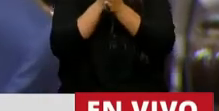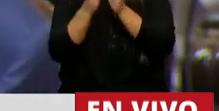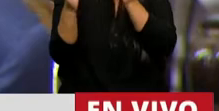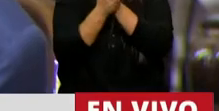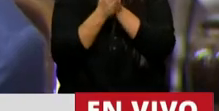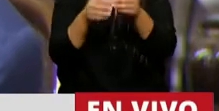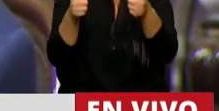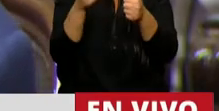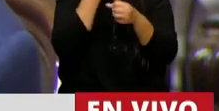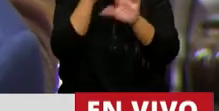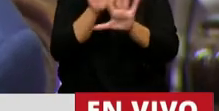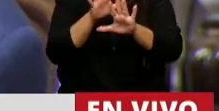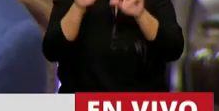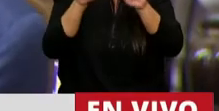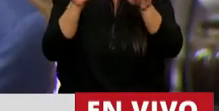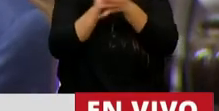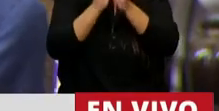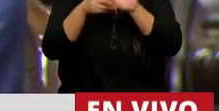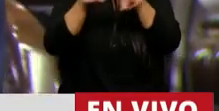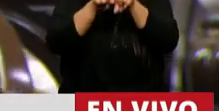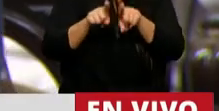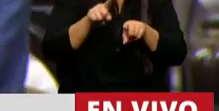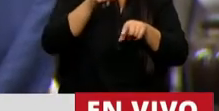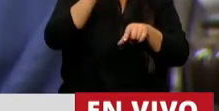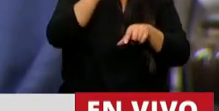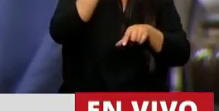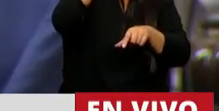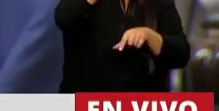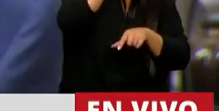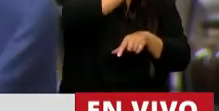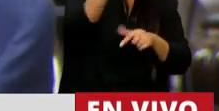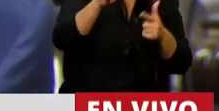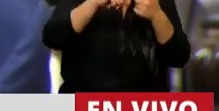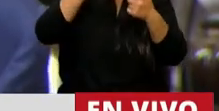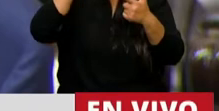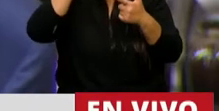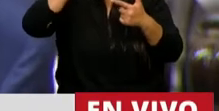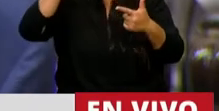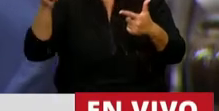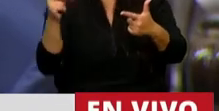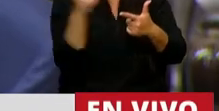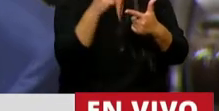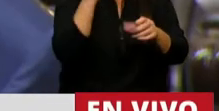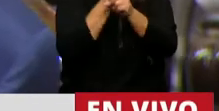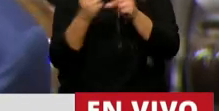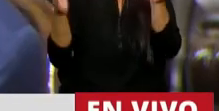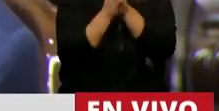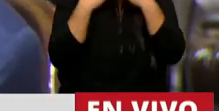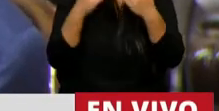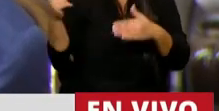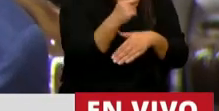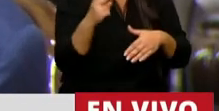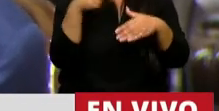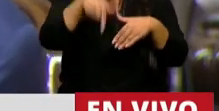maravillosa, y espero que no se me malinterprete, Claudia Bernaza, Roberto Salvareza, han hecho posible que hoy estemos aprobando